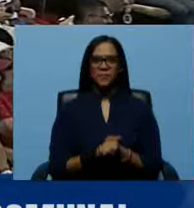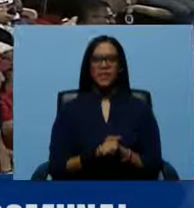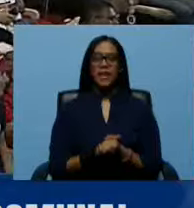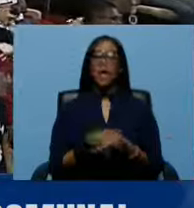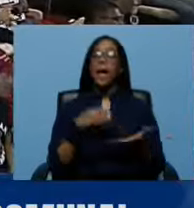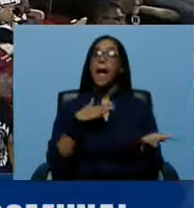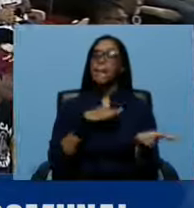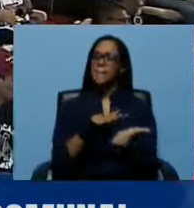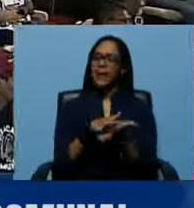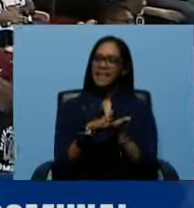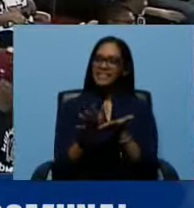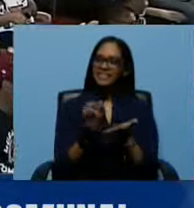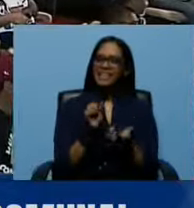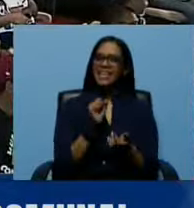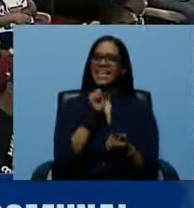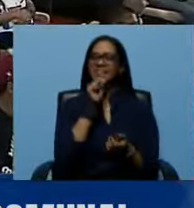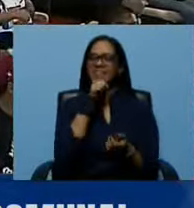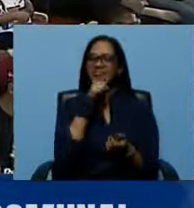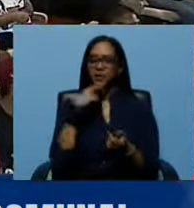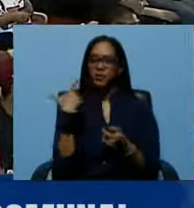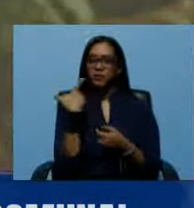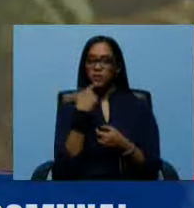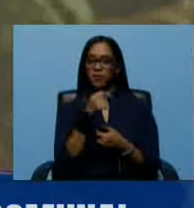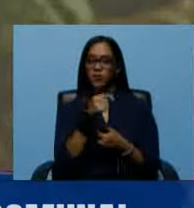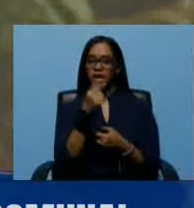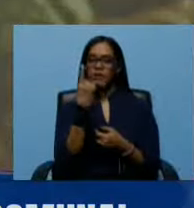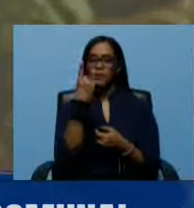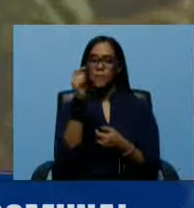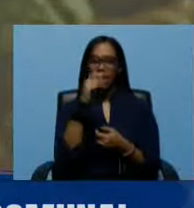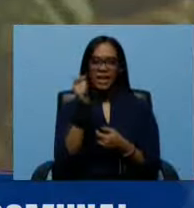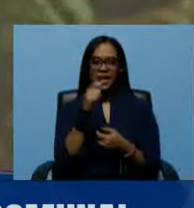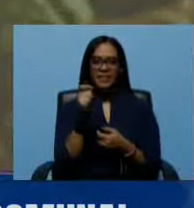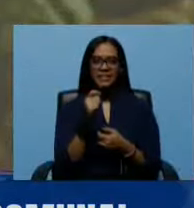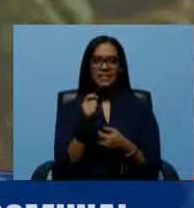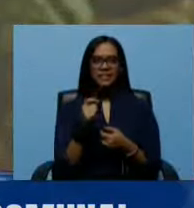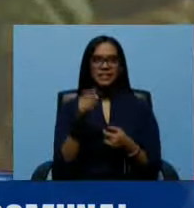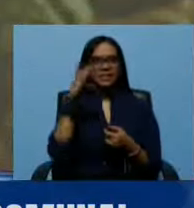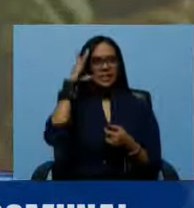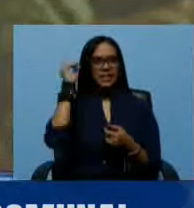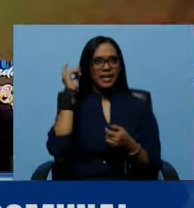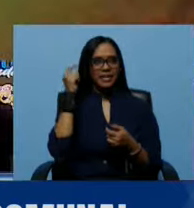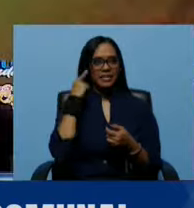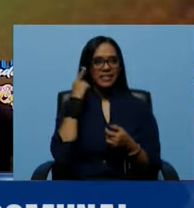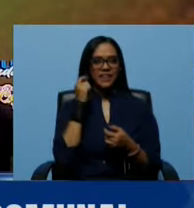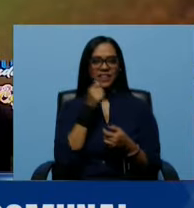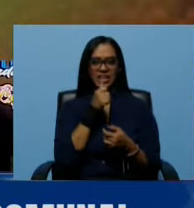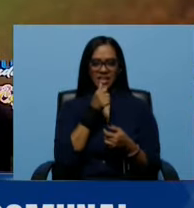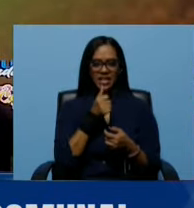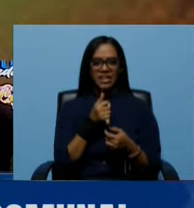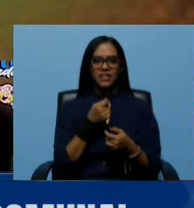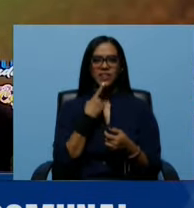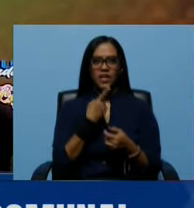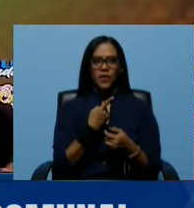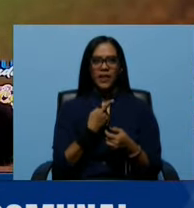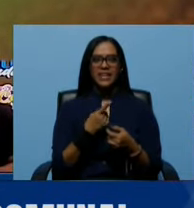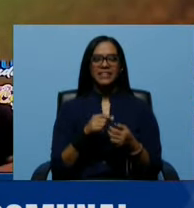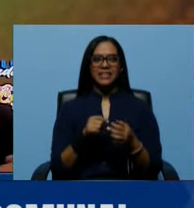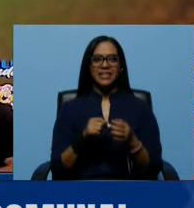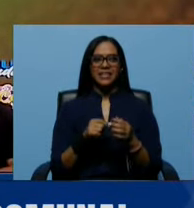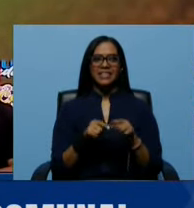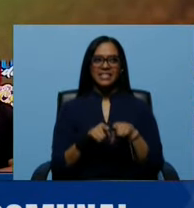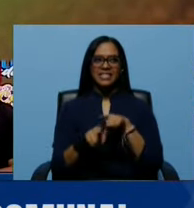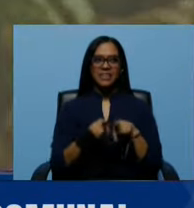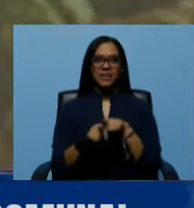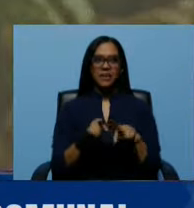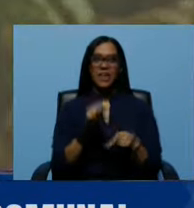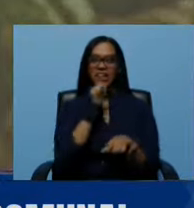Resulta que el viejito se fue hace un mes. Delcy, ya sabes quién nos contó este chisme ahorita cuando iba llegando. Resulta que el